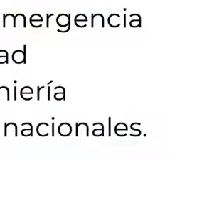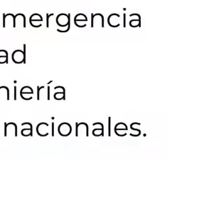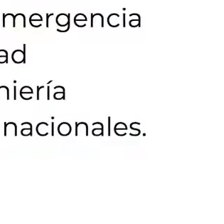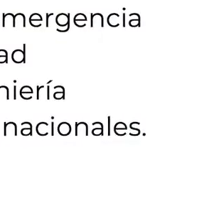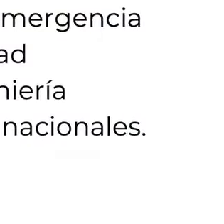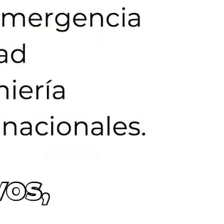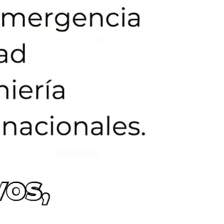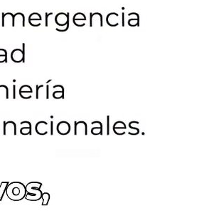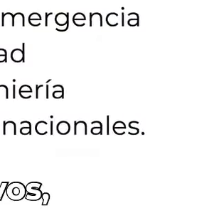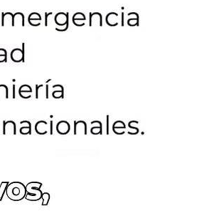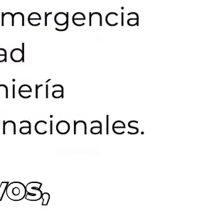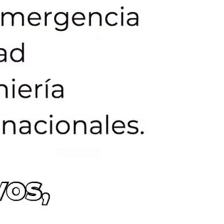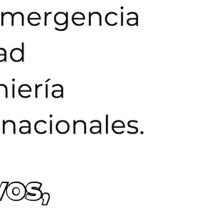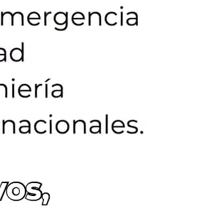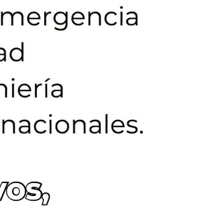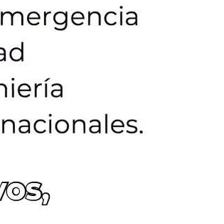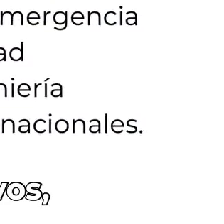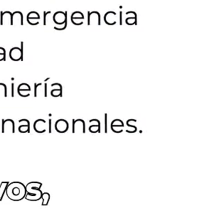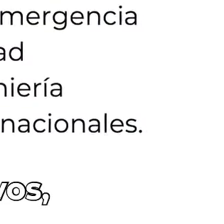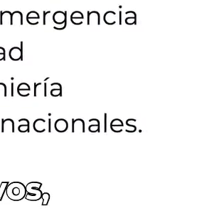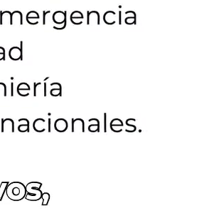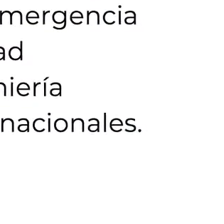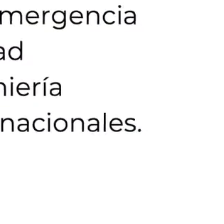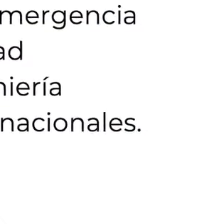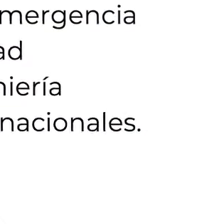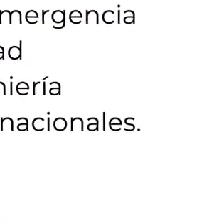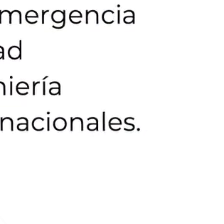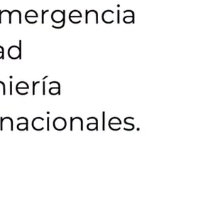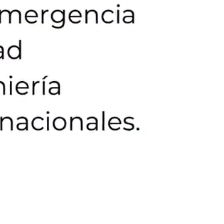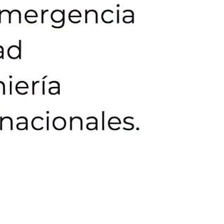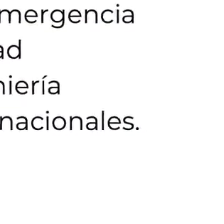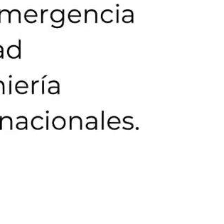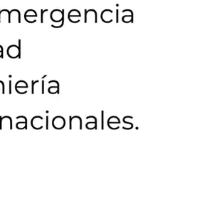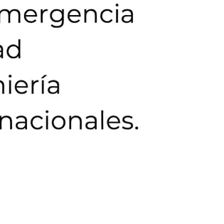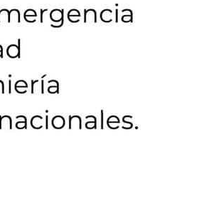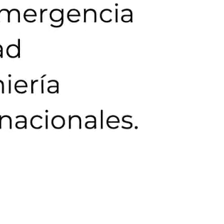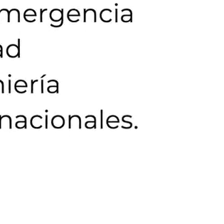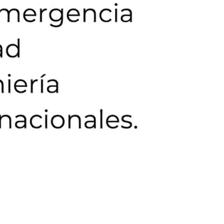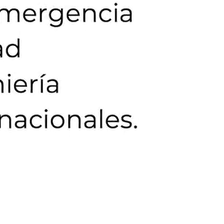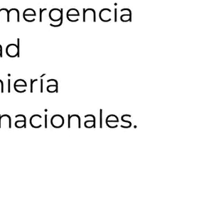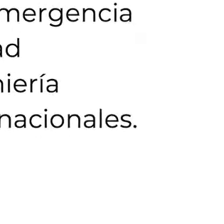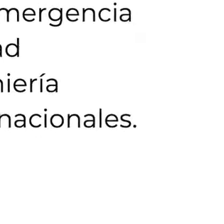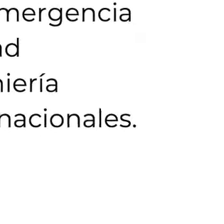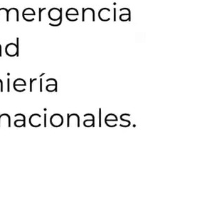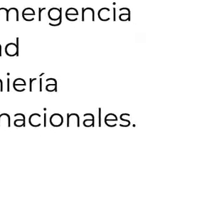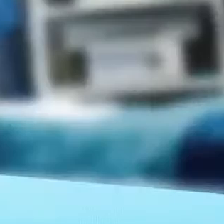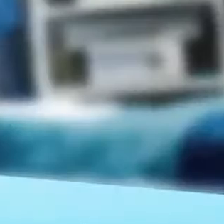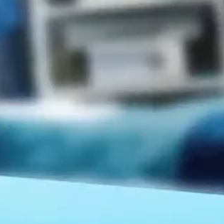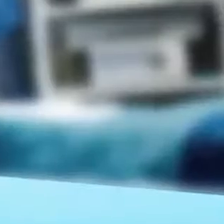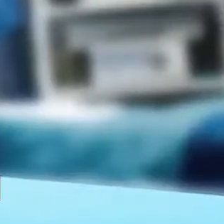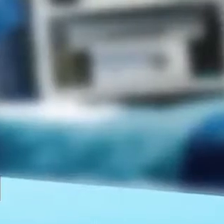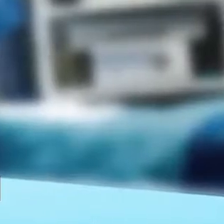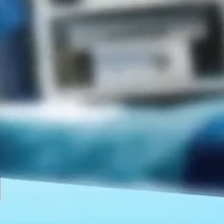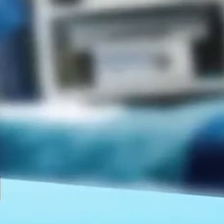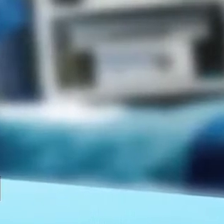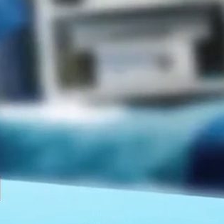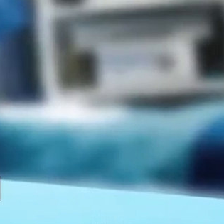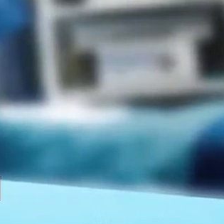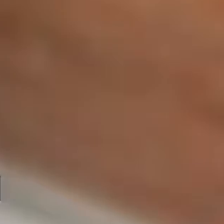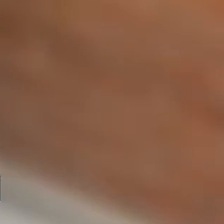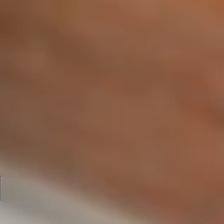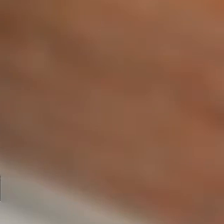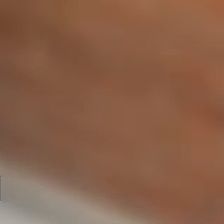el bienestar enfocándonos en 3 elementos fundamentales: la salud, el acceso a